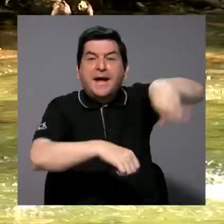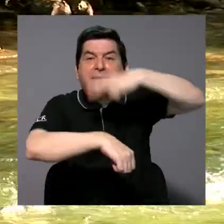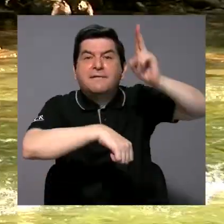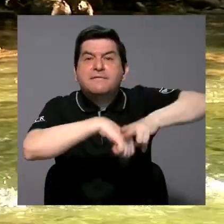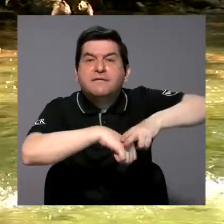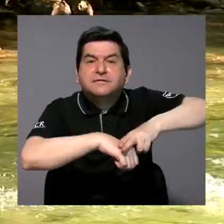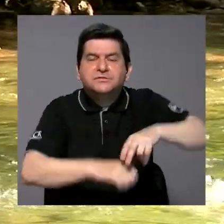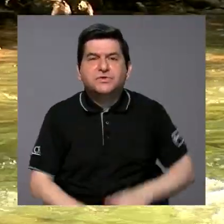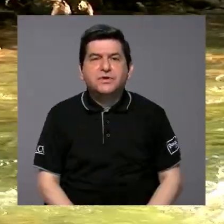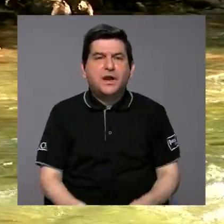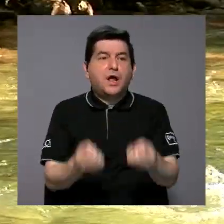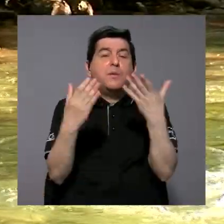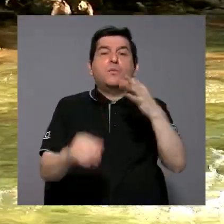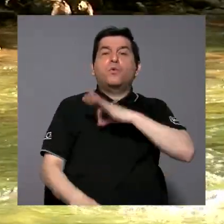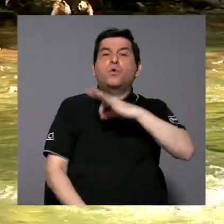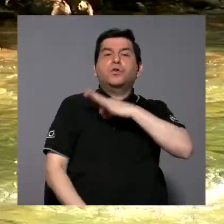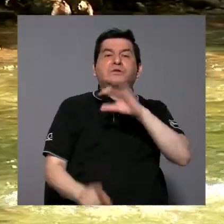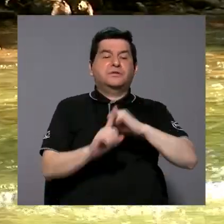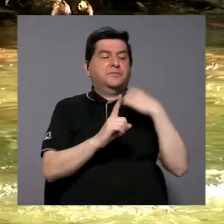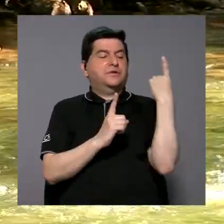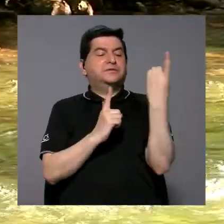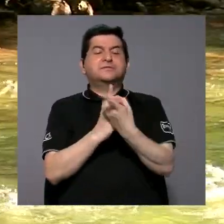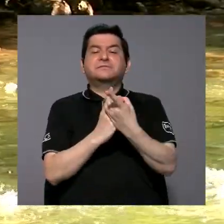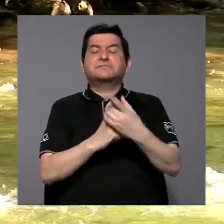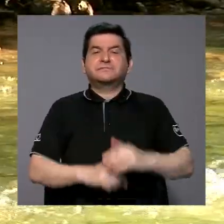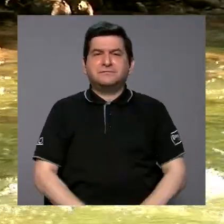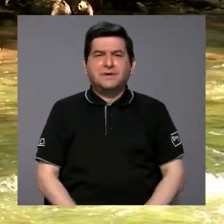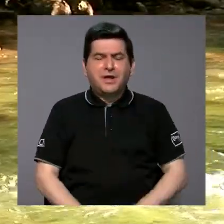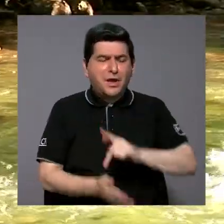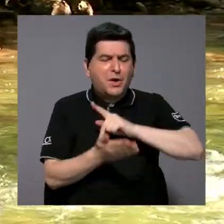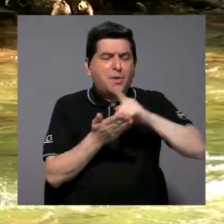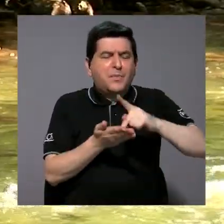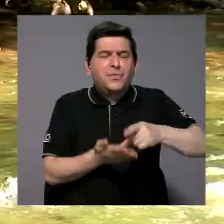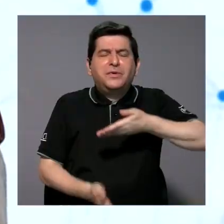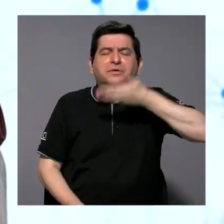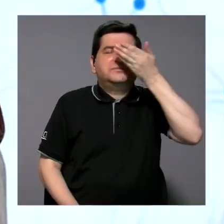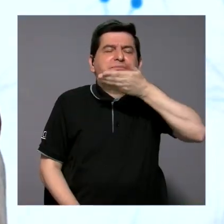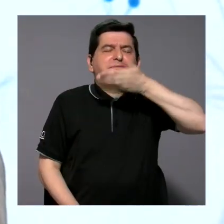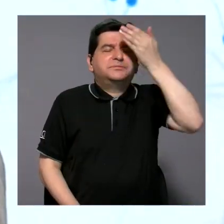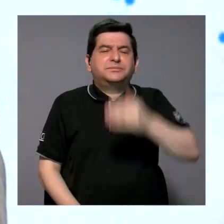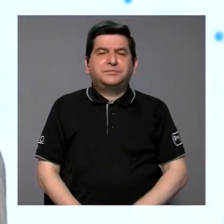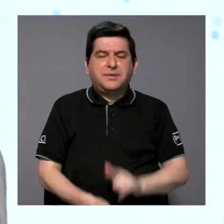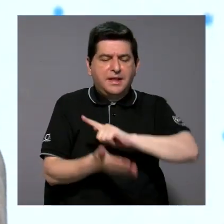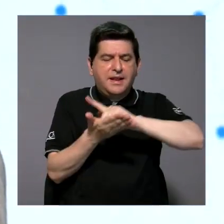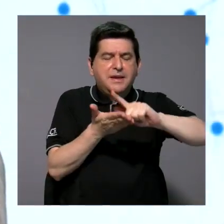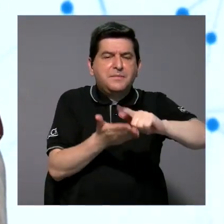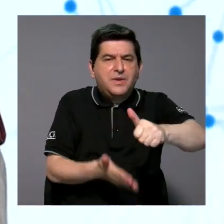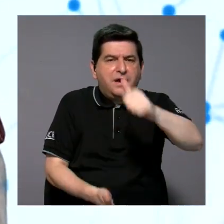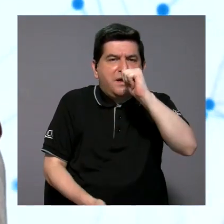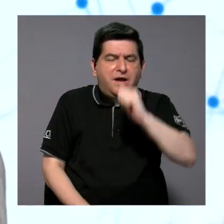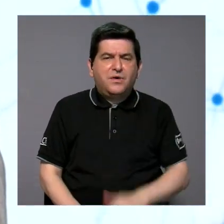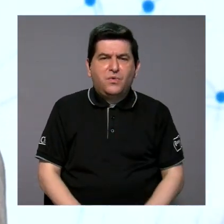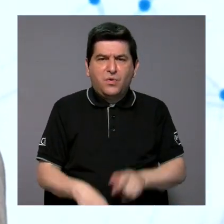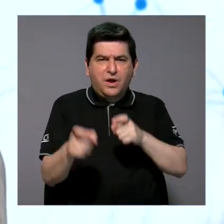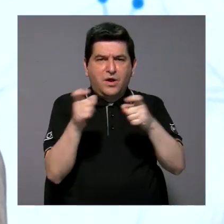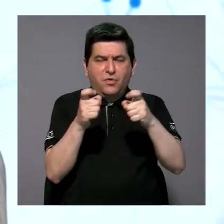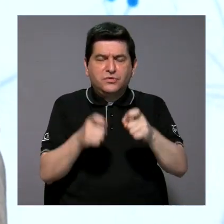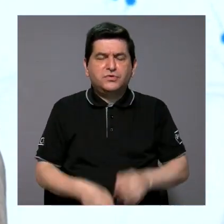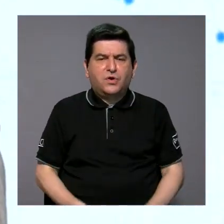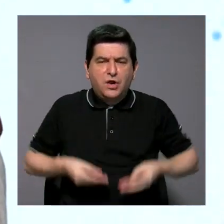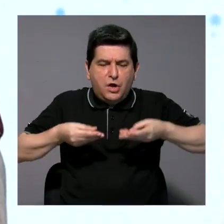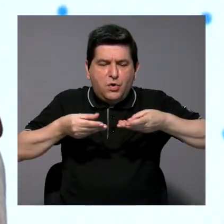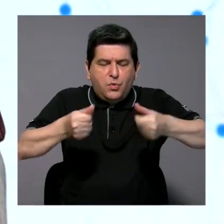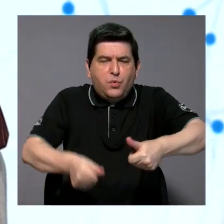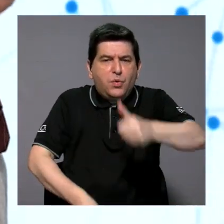nacional da muchos otros beneficios a la sociedad. Purifica el aire, limpia el agua, regula el flujo del